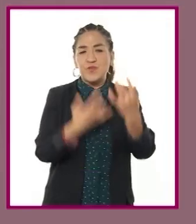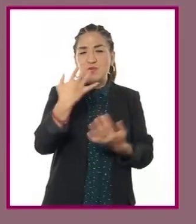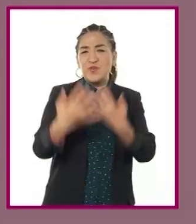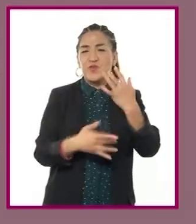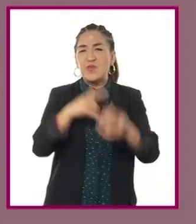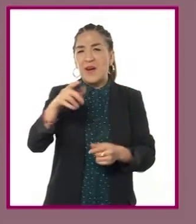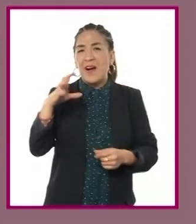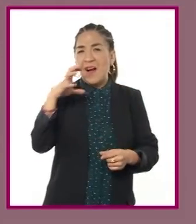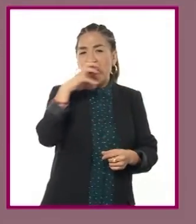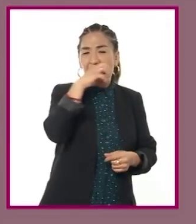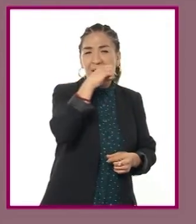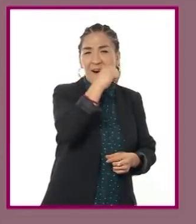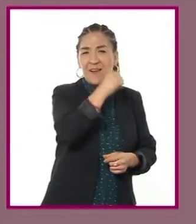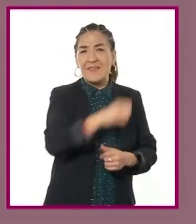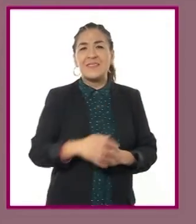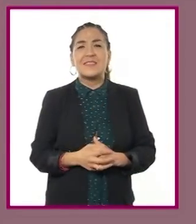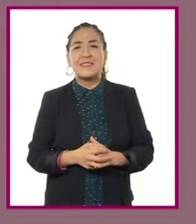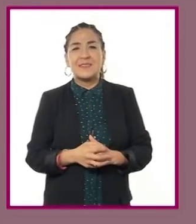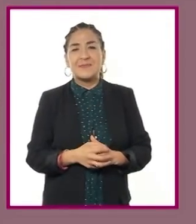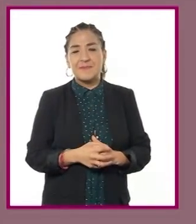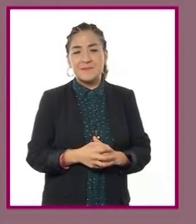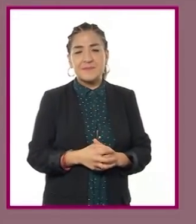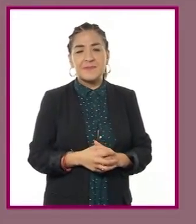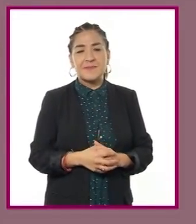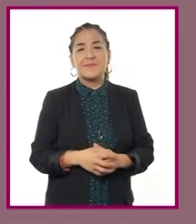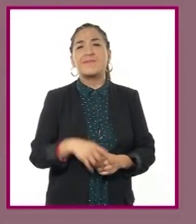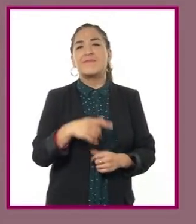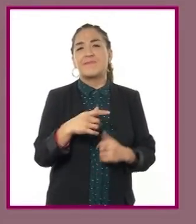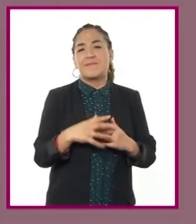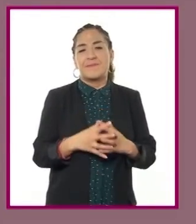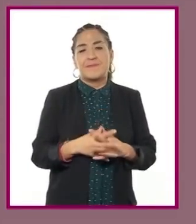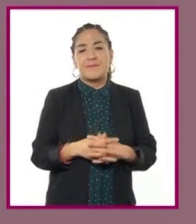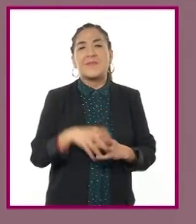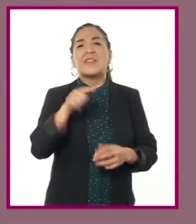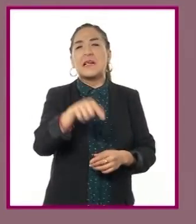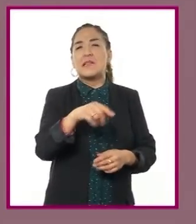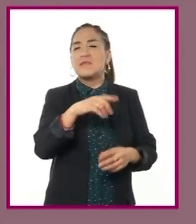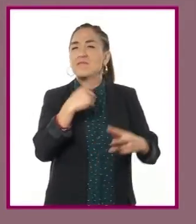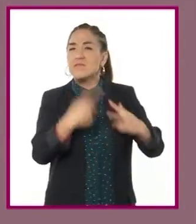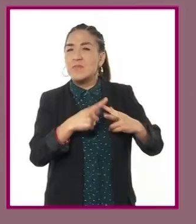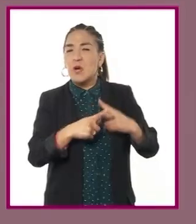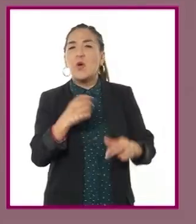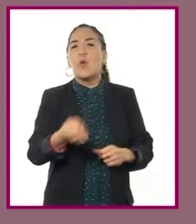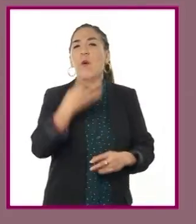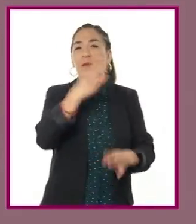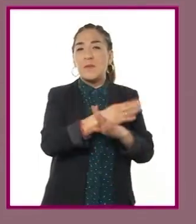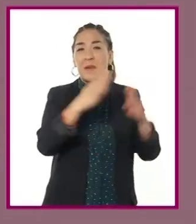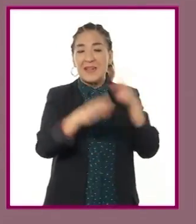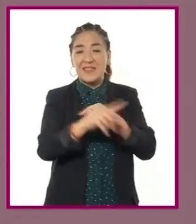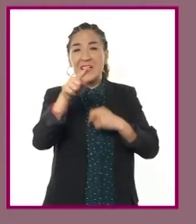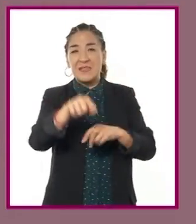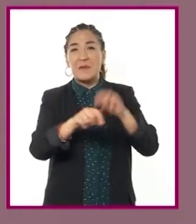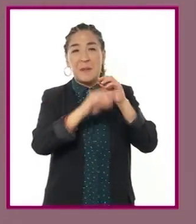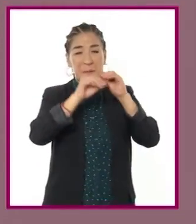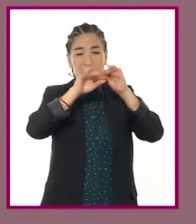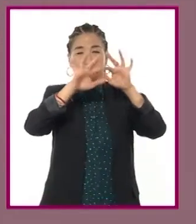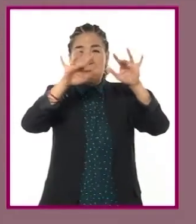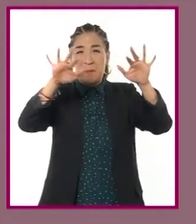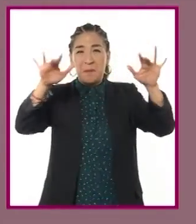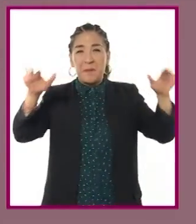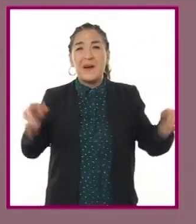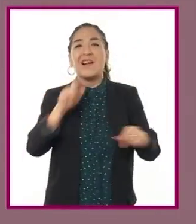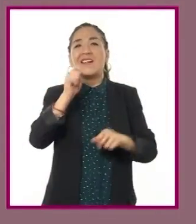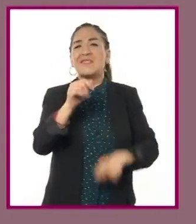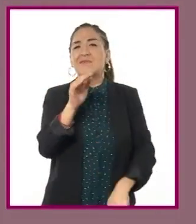central, ascendiendo el polvo radiactivo por la atmósfera. Se estima que la cantidad de material radiactivo liberado fue 200